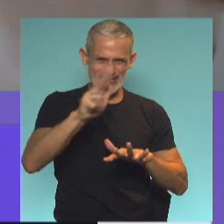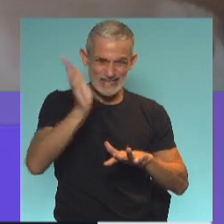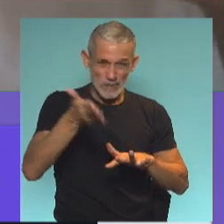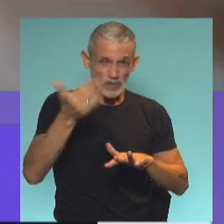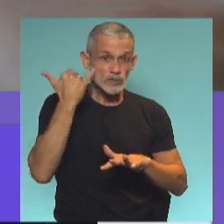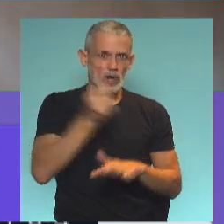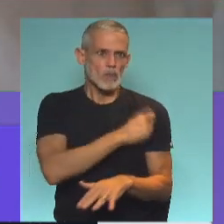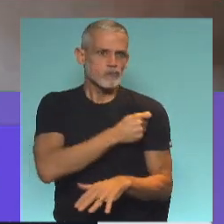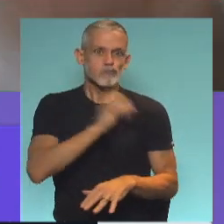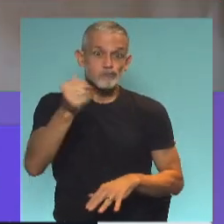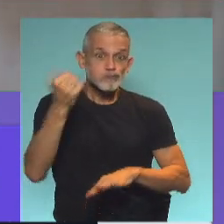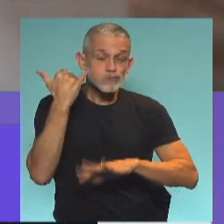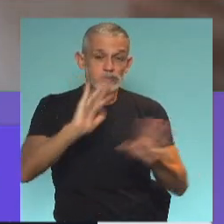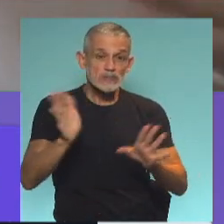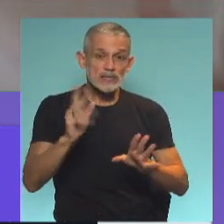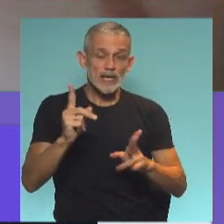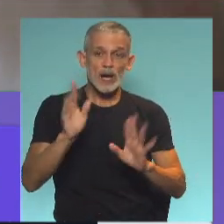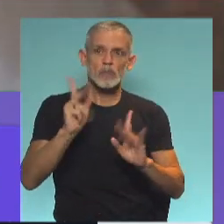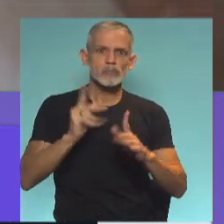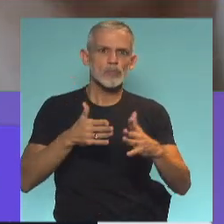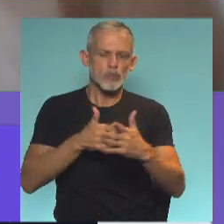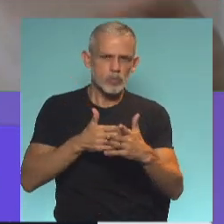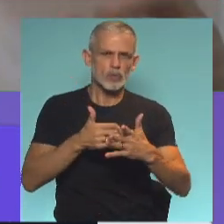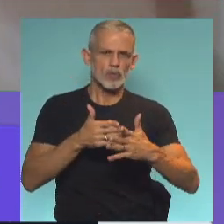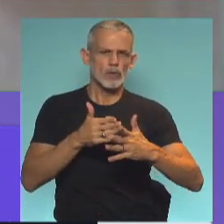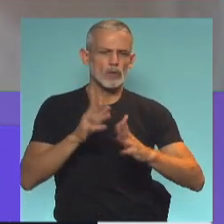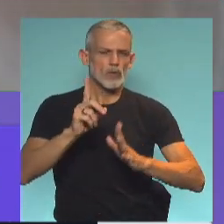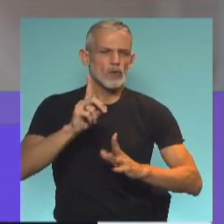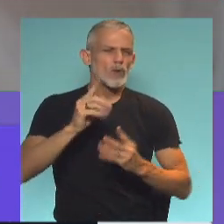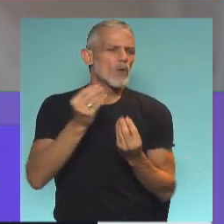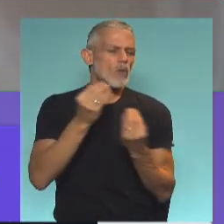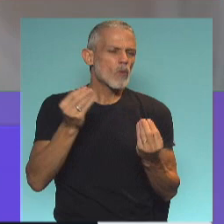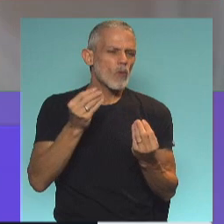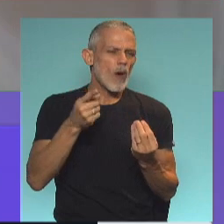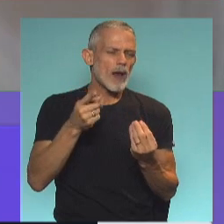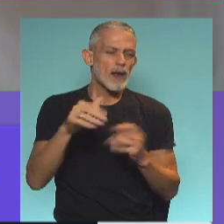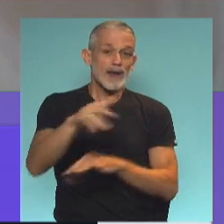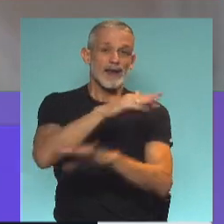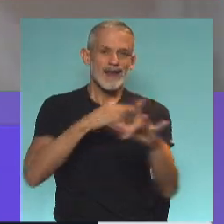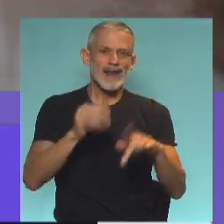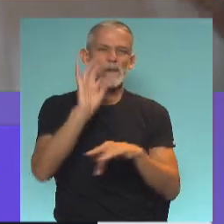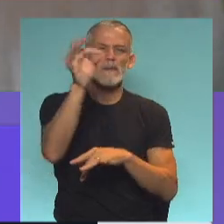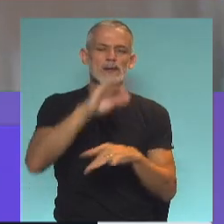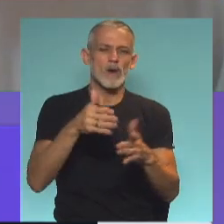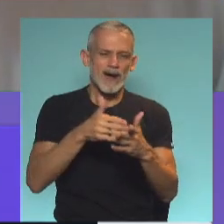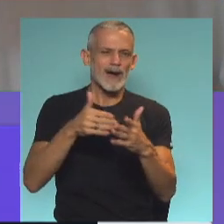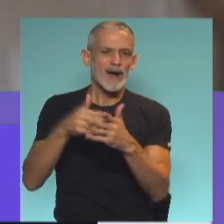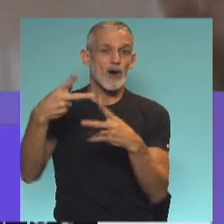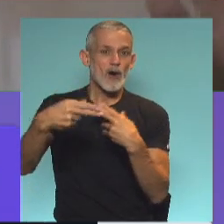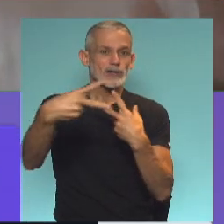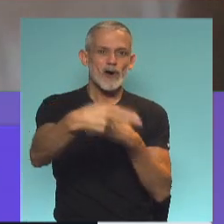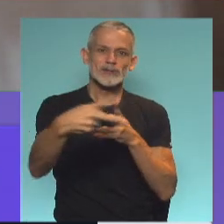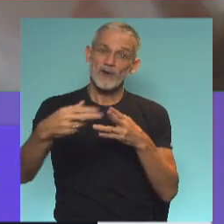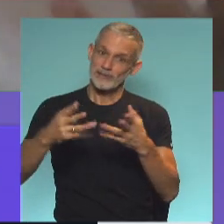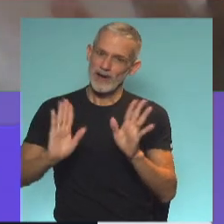personas que de alguna manera bloquean en parte, no totalmente, la circulación viral. Entonces, ahí,